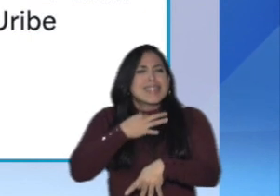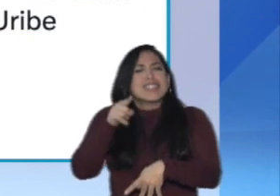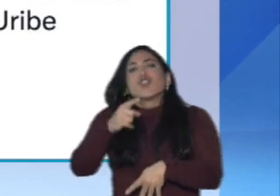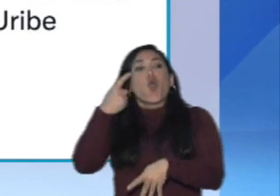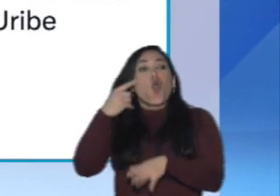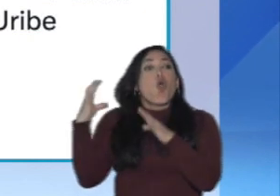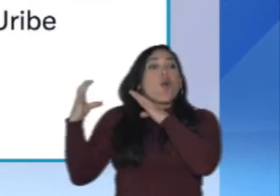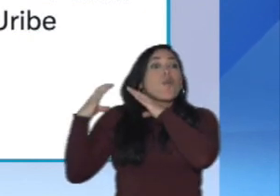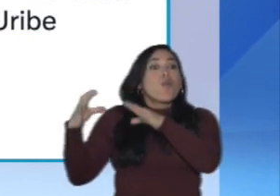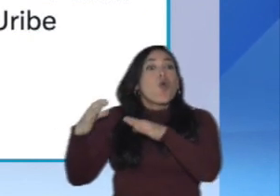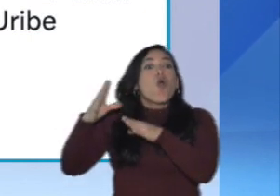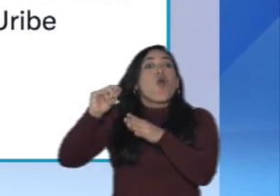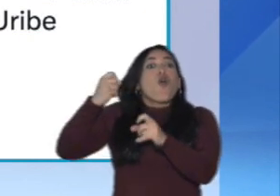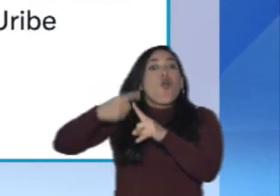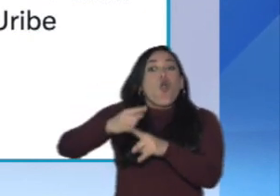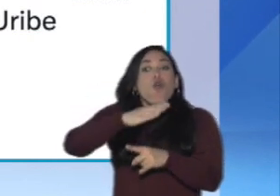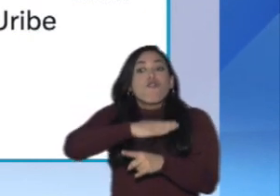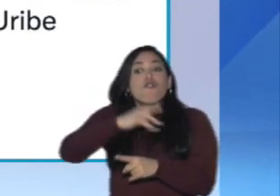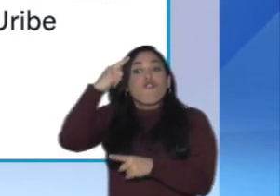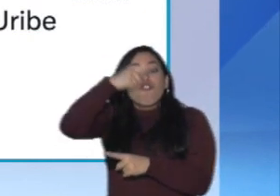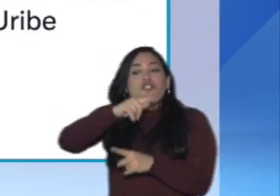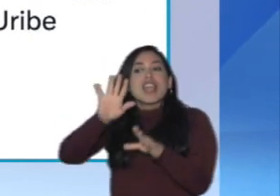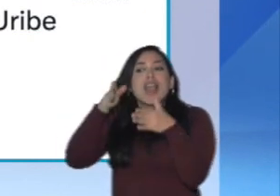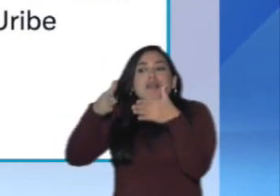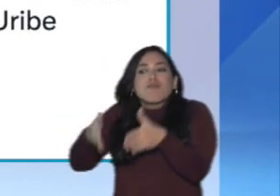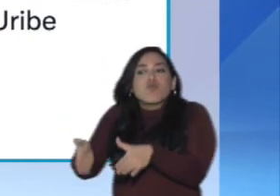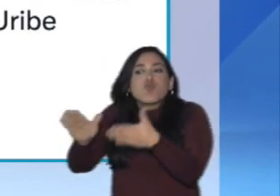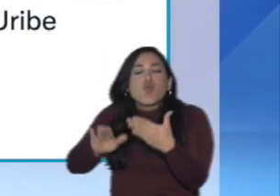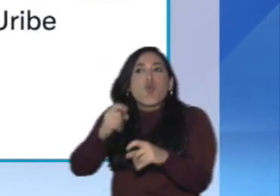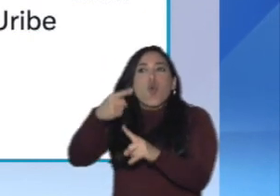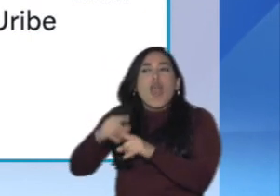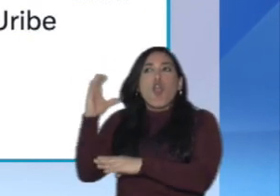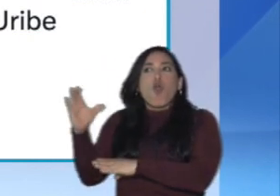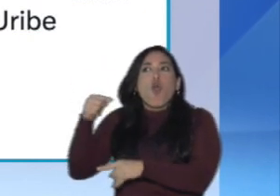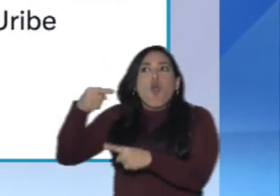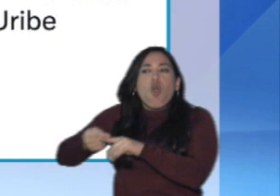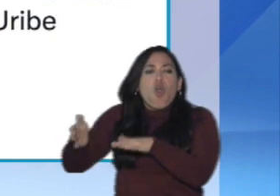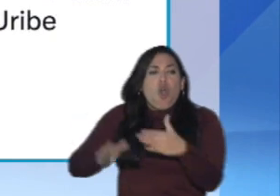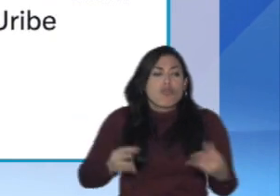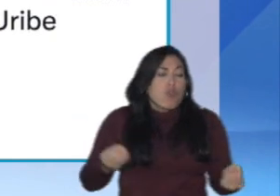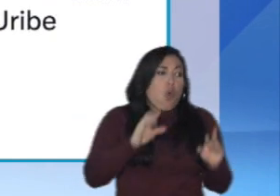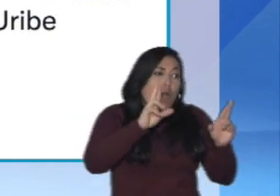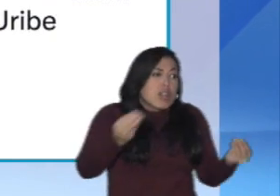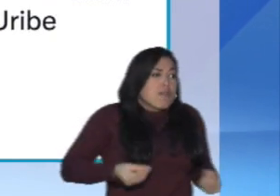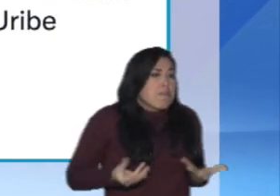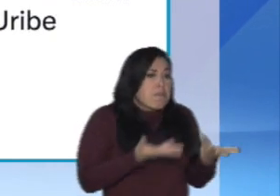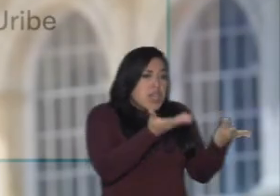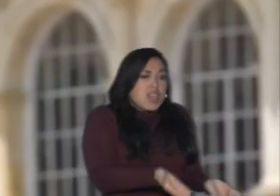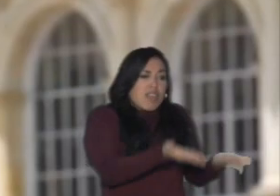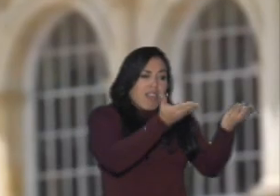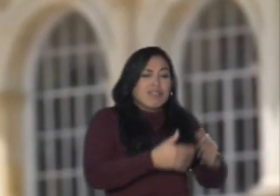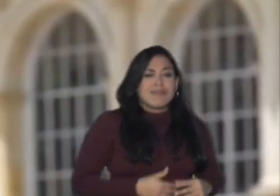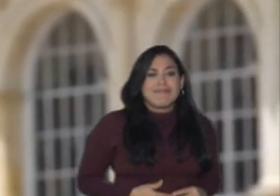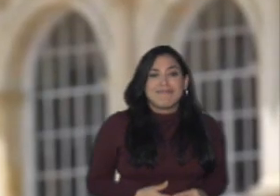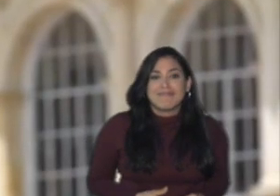simboliza el entierro de lo que Fico y Uribe representan. A ellos deseo mucha vida, cierro